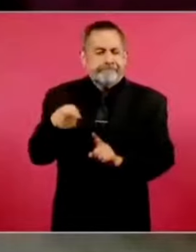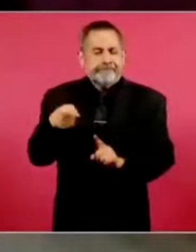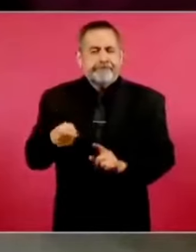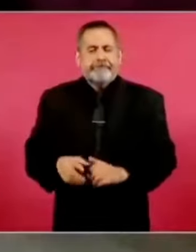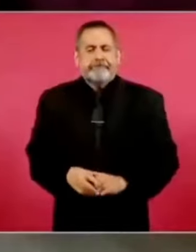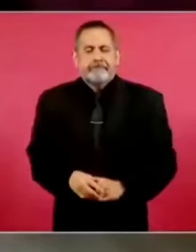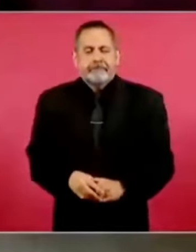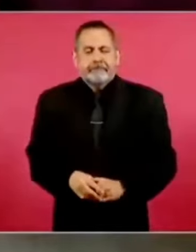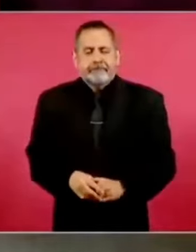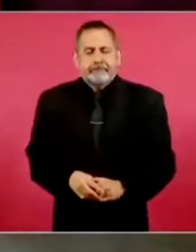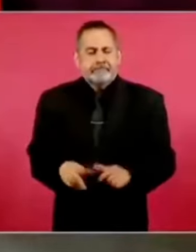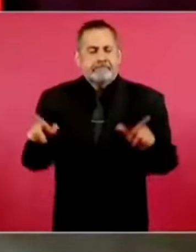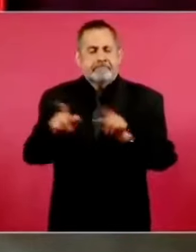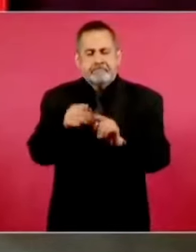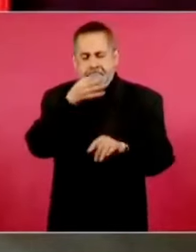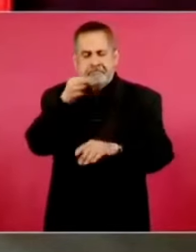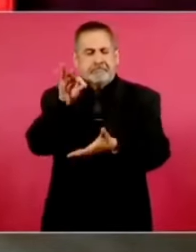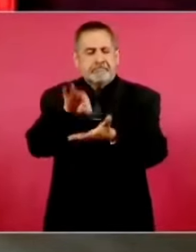Ya no puedo decir más.